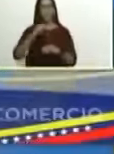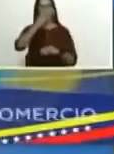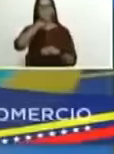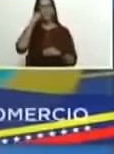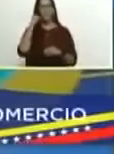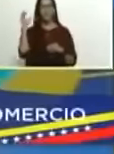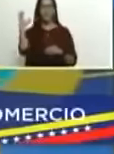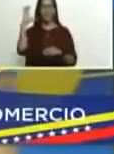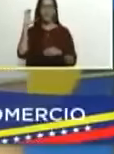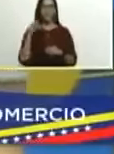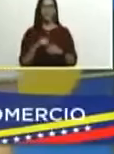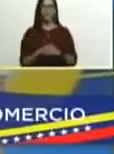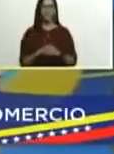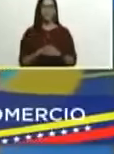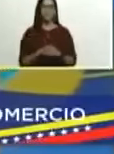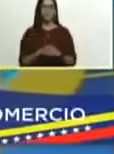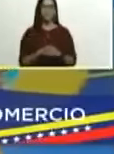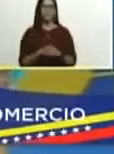patria.